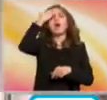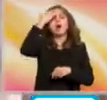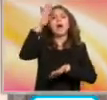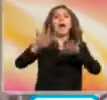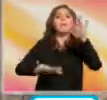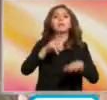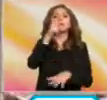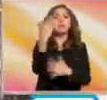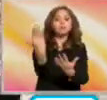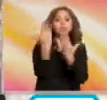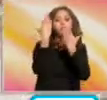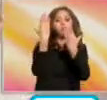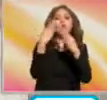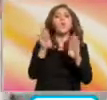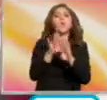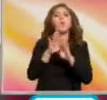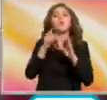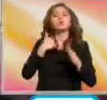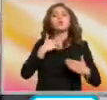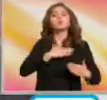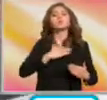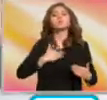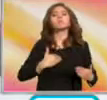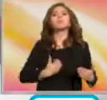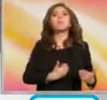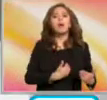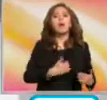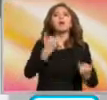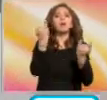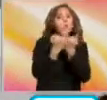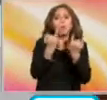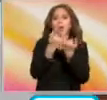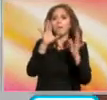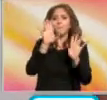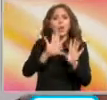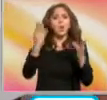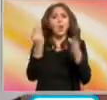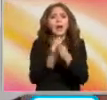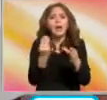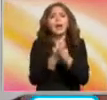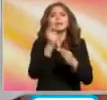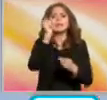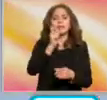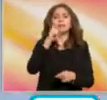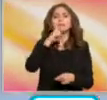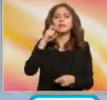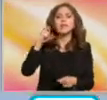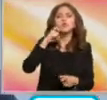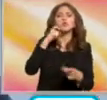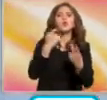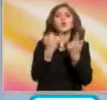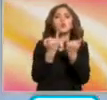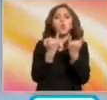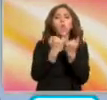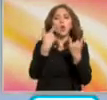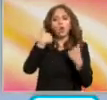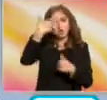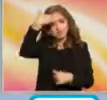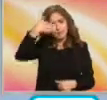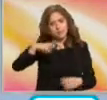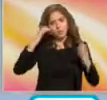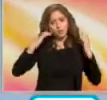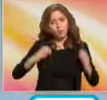sea, es como una clase, ¿no? De sexualidad y de anatomía que me parece fundamental y vas naturalizando la